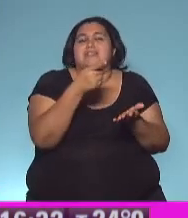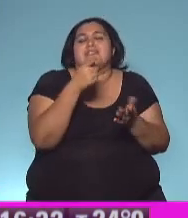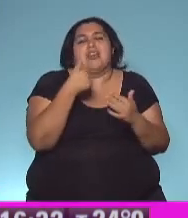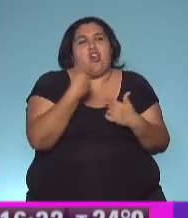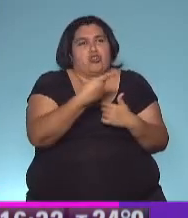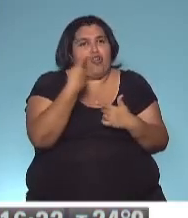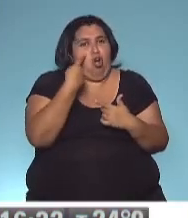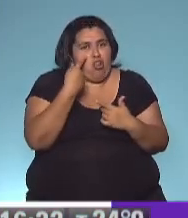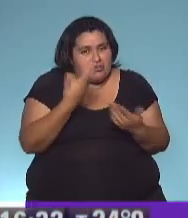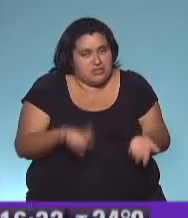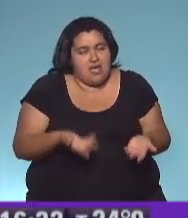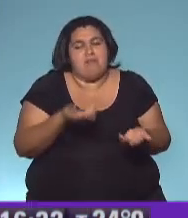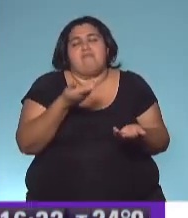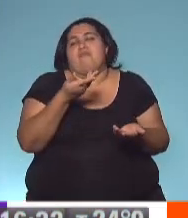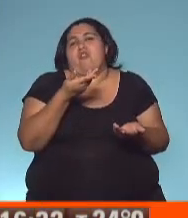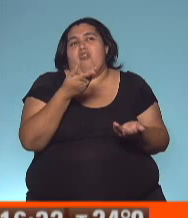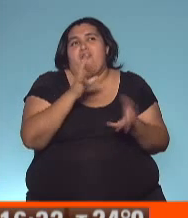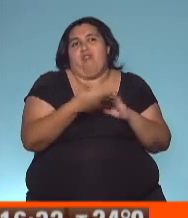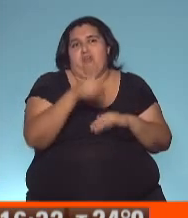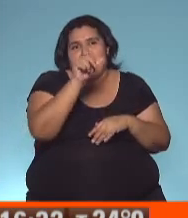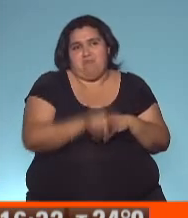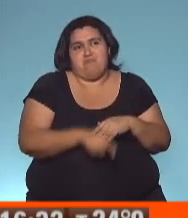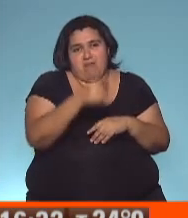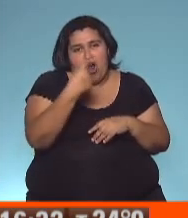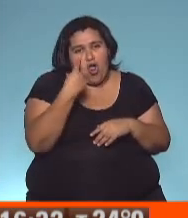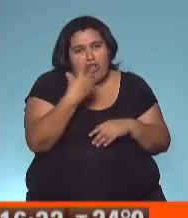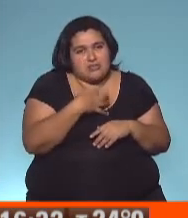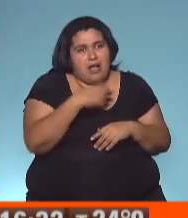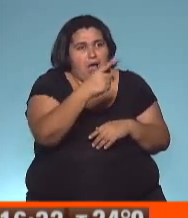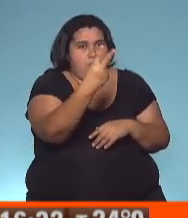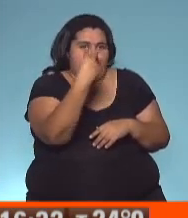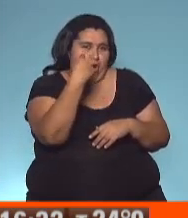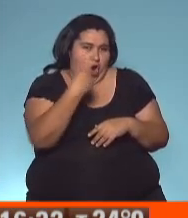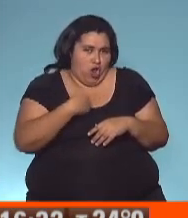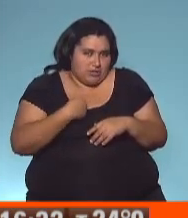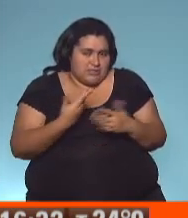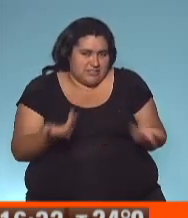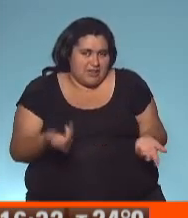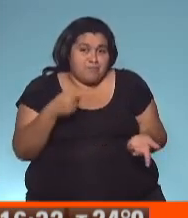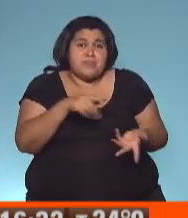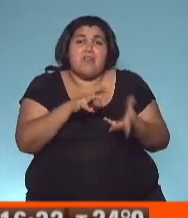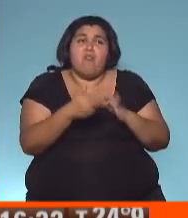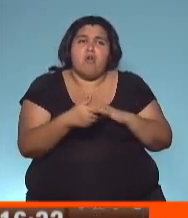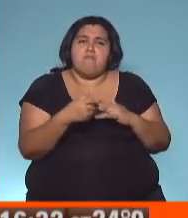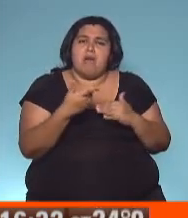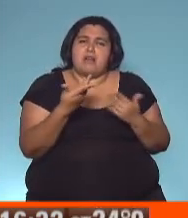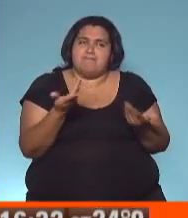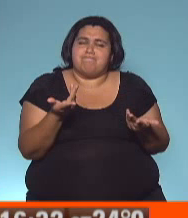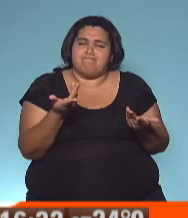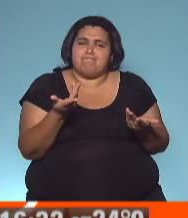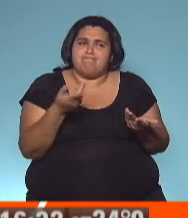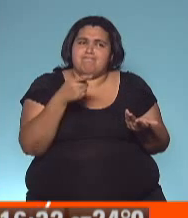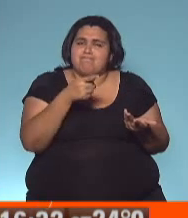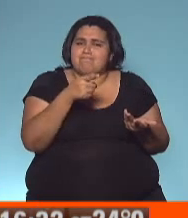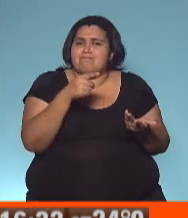espiritualmente y humanamente qué clase de persona sos vos me conoces a mí. Creo que de esto, que es una